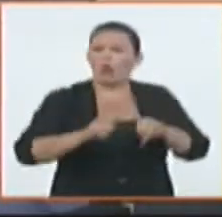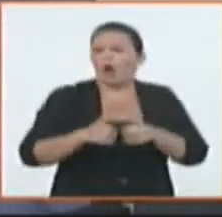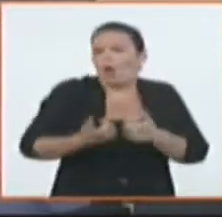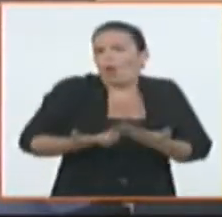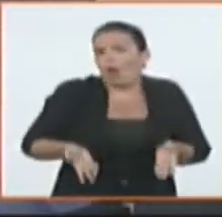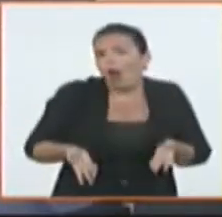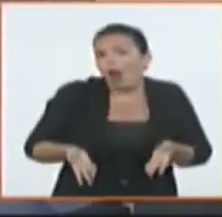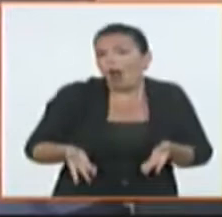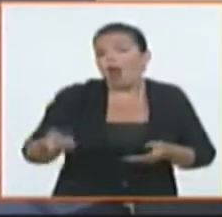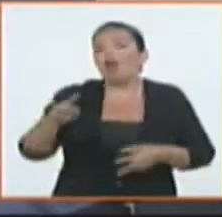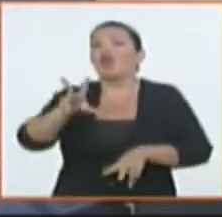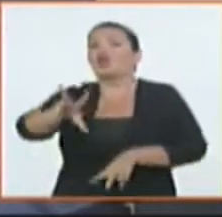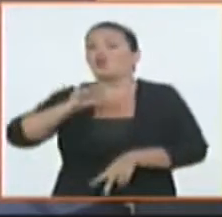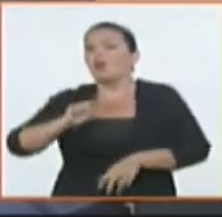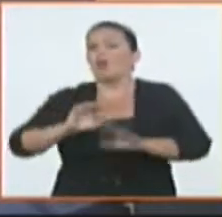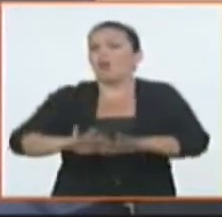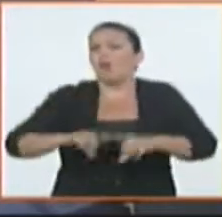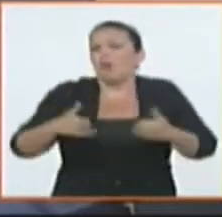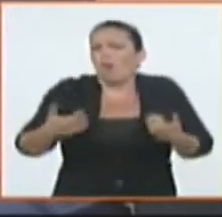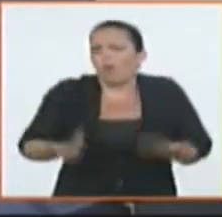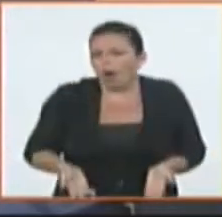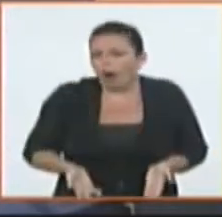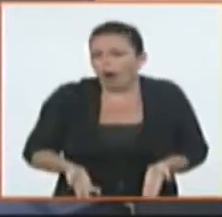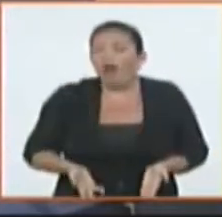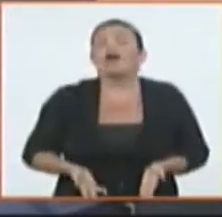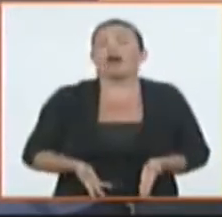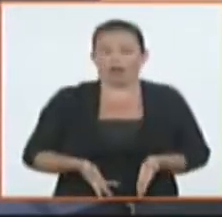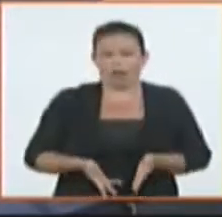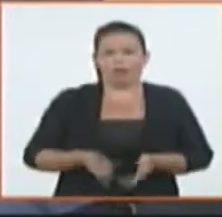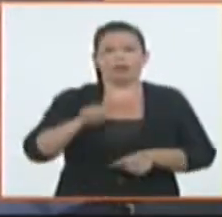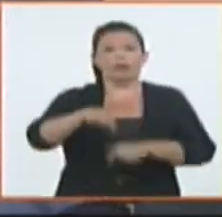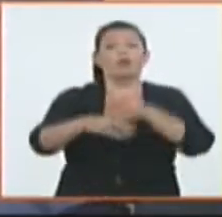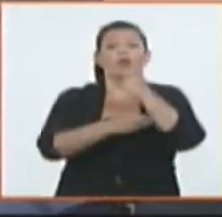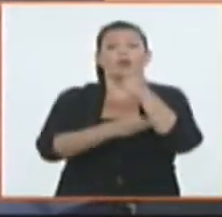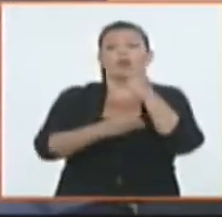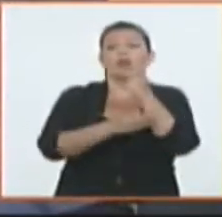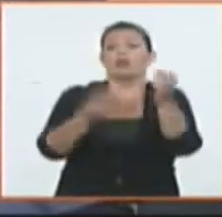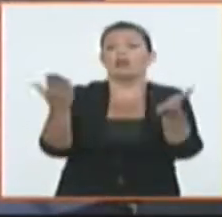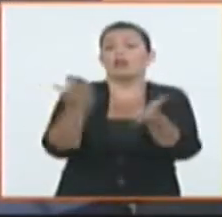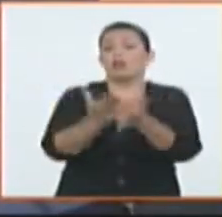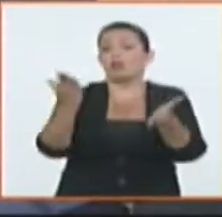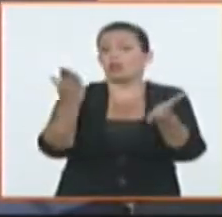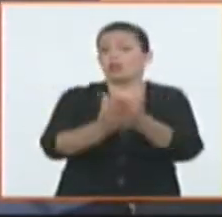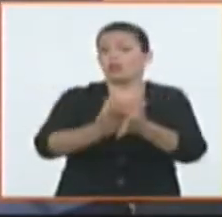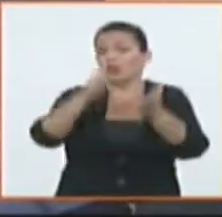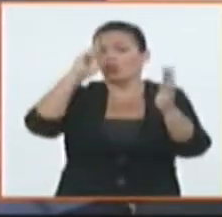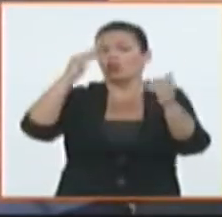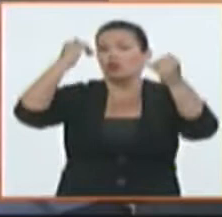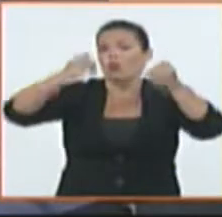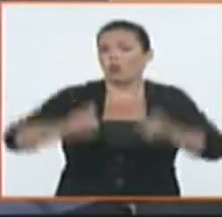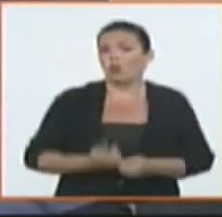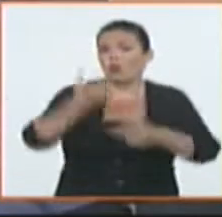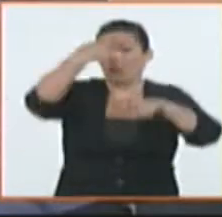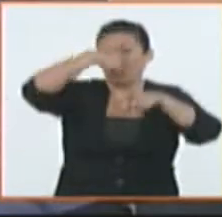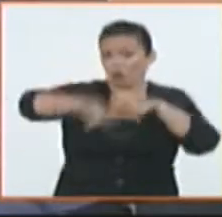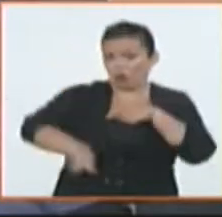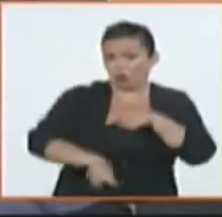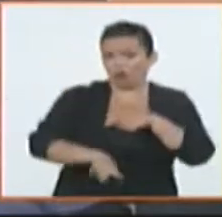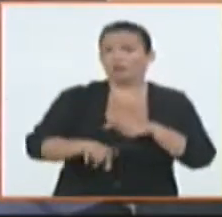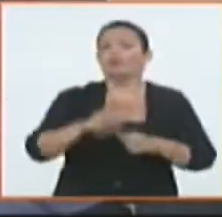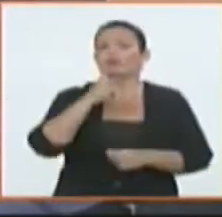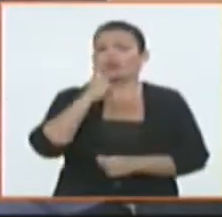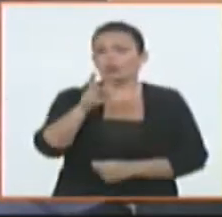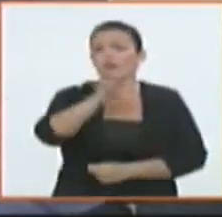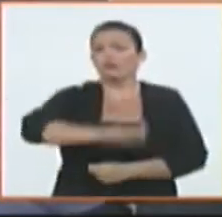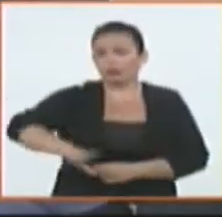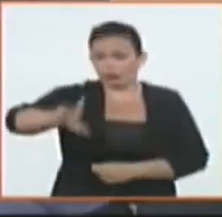Hay que evaluar y proponer el fortalecimiento de la educación, la salud y otras actividades sociales, independientemente de nuestras